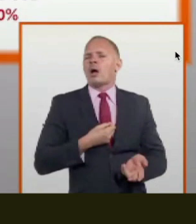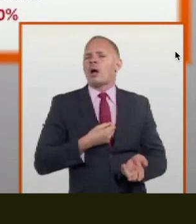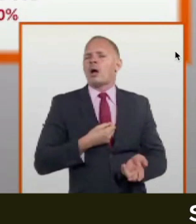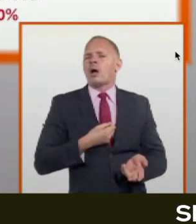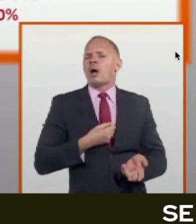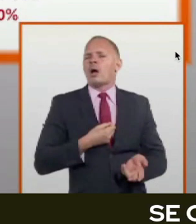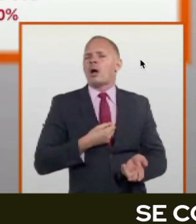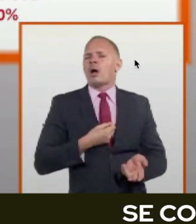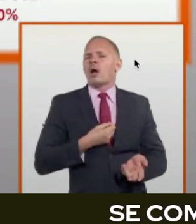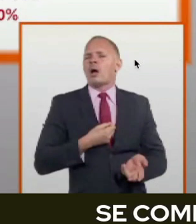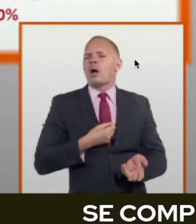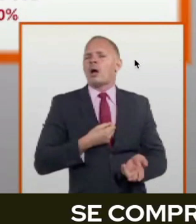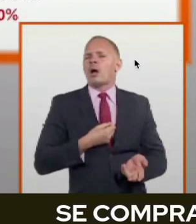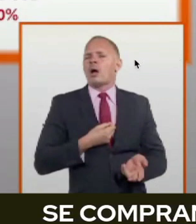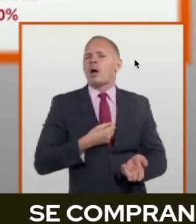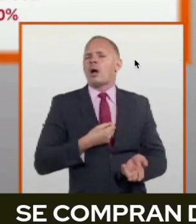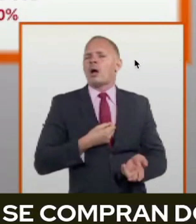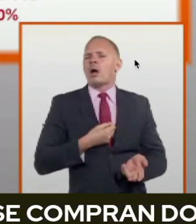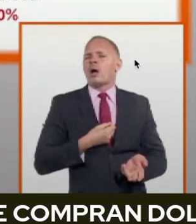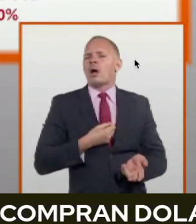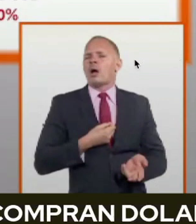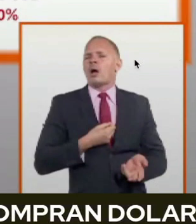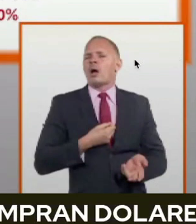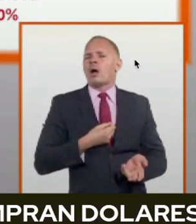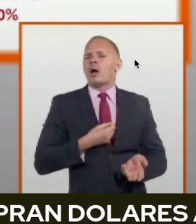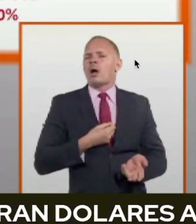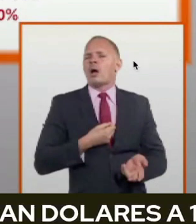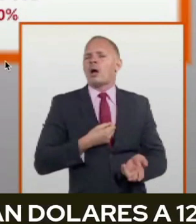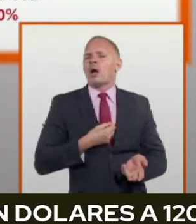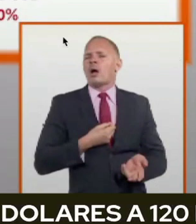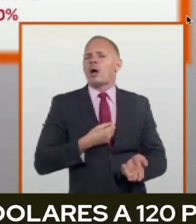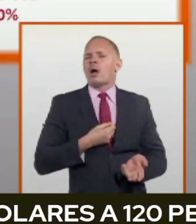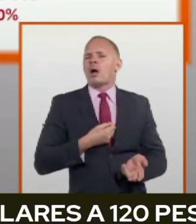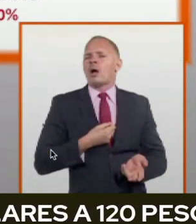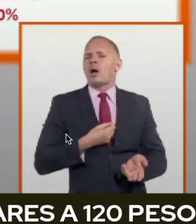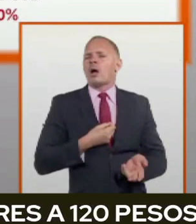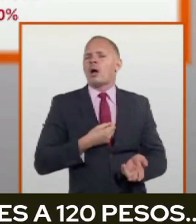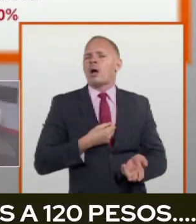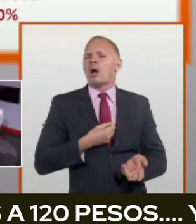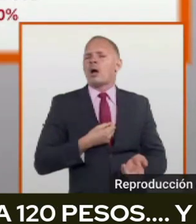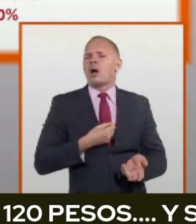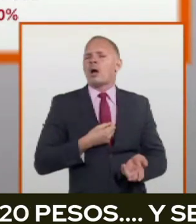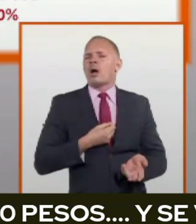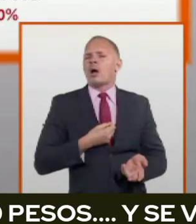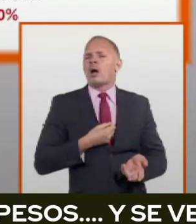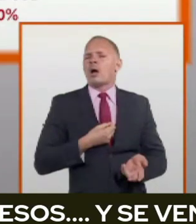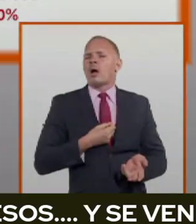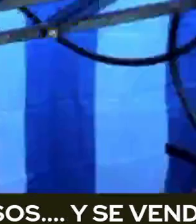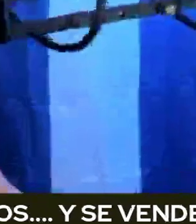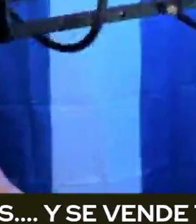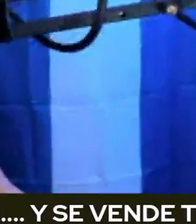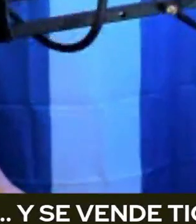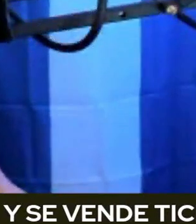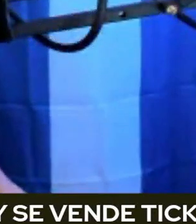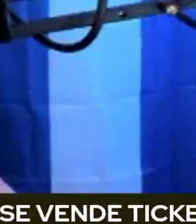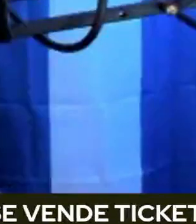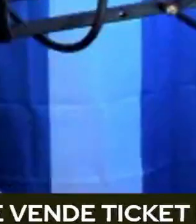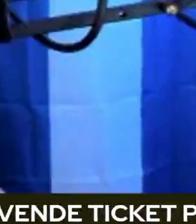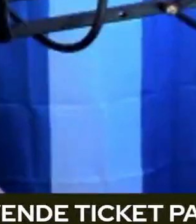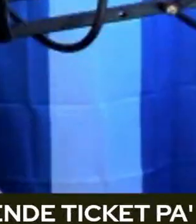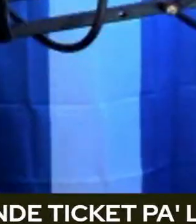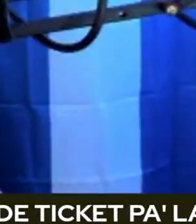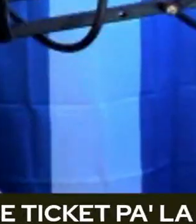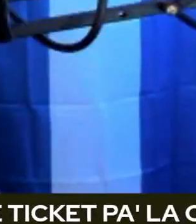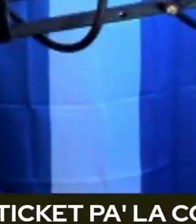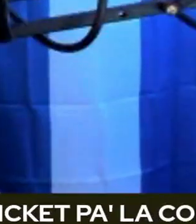guau guau guau guau guau o lo guano no vendan dólares mira tiene mi pueblo cubano mira atiende me escuchan esta tarde voy a pasar el link para hablar con ustedes cuando con cada mano igual